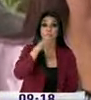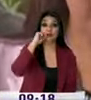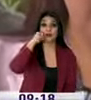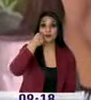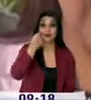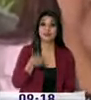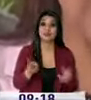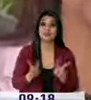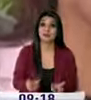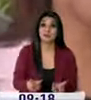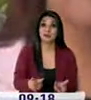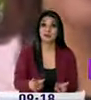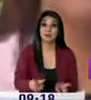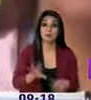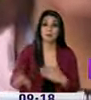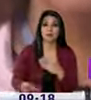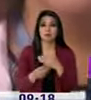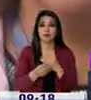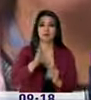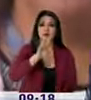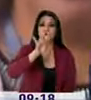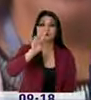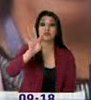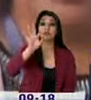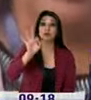ustedes también que a esto se suma las